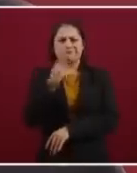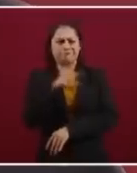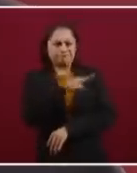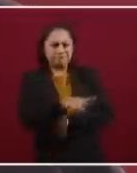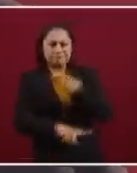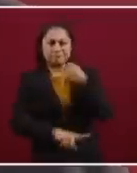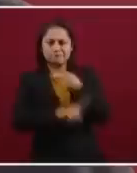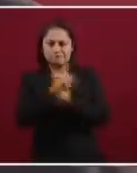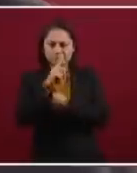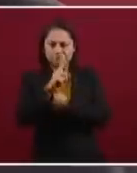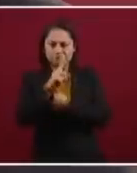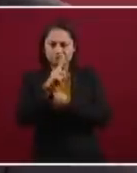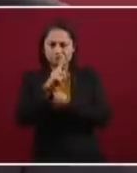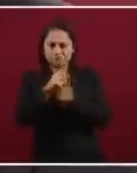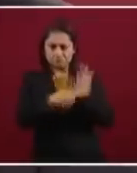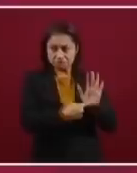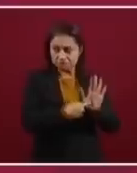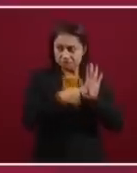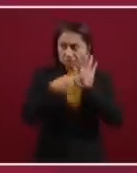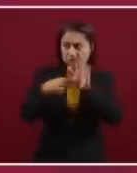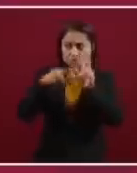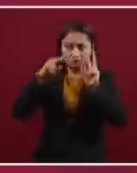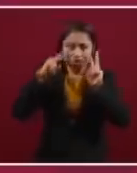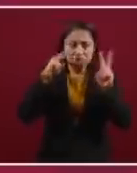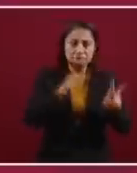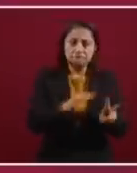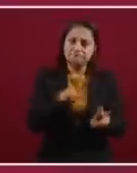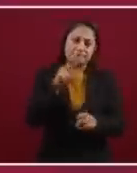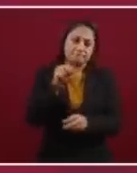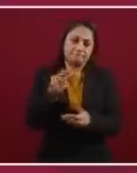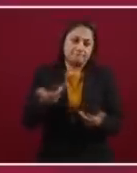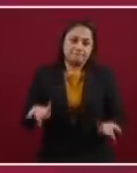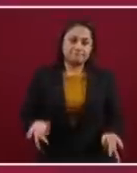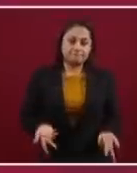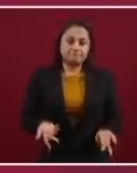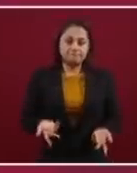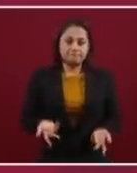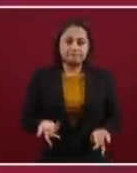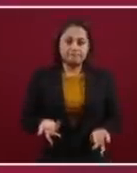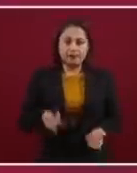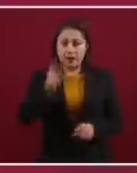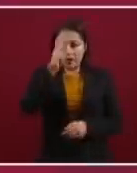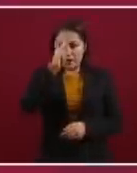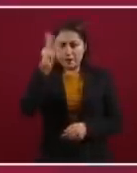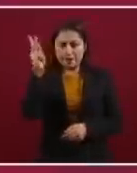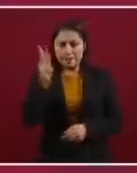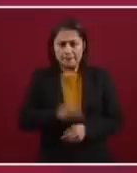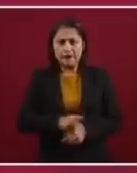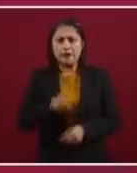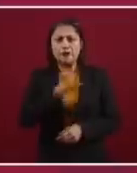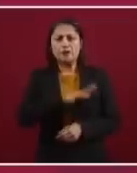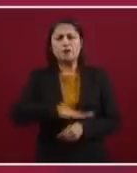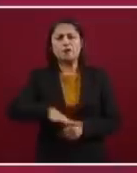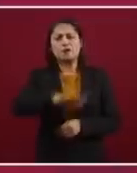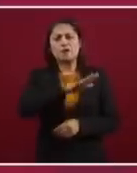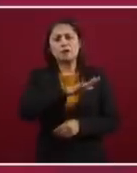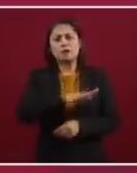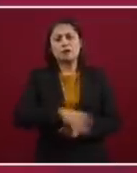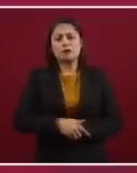este visibilizar al contrario fueron las series